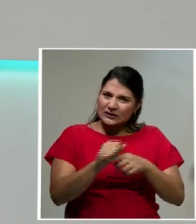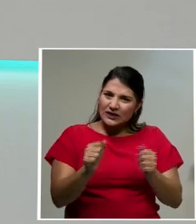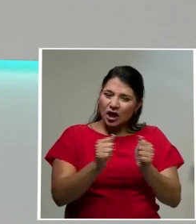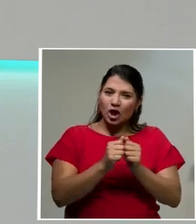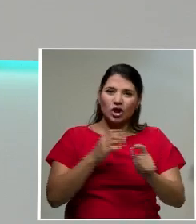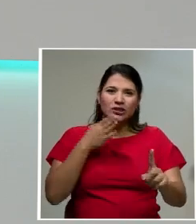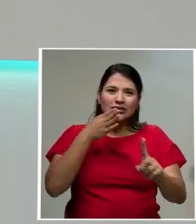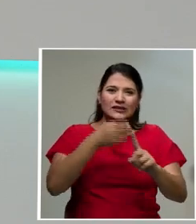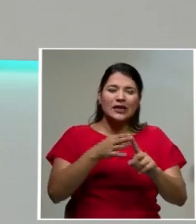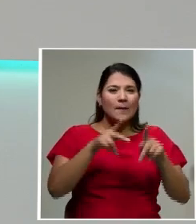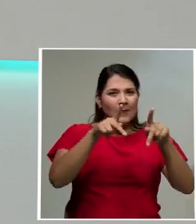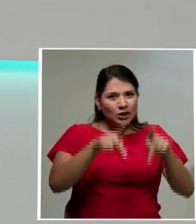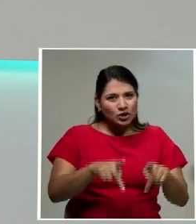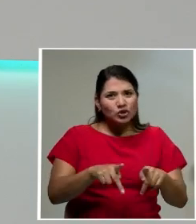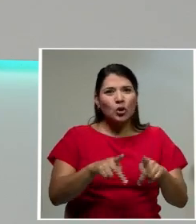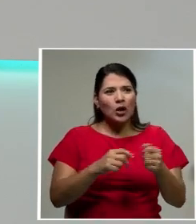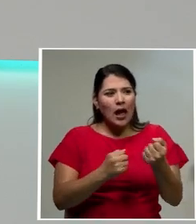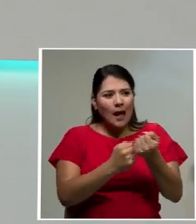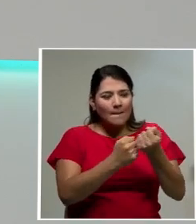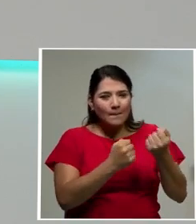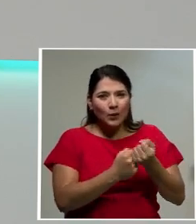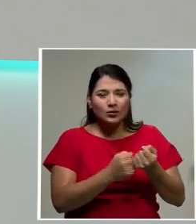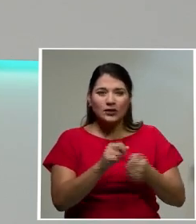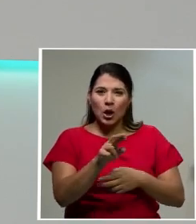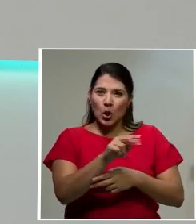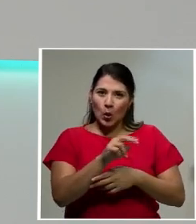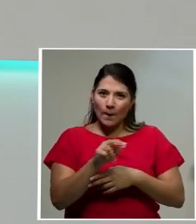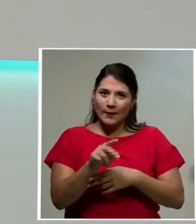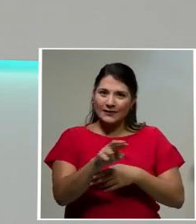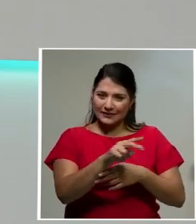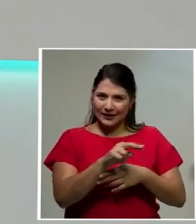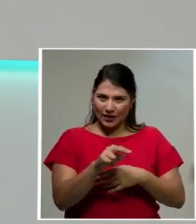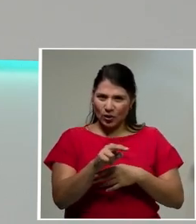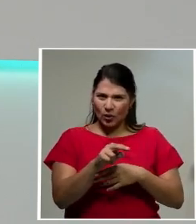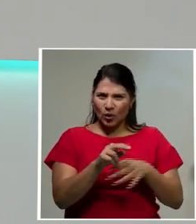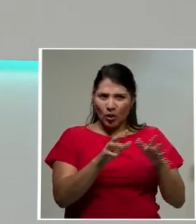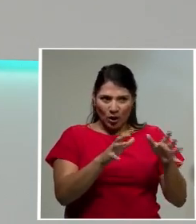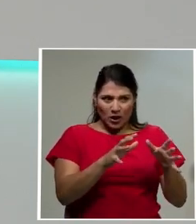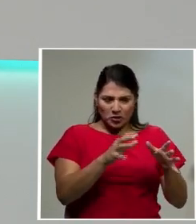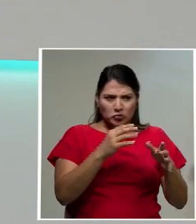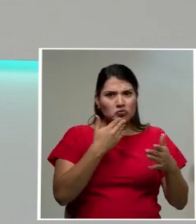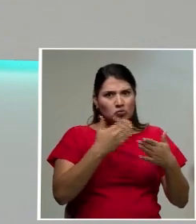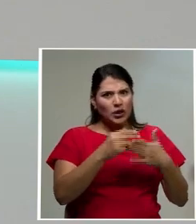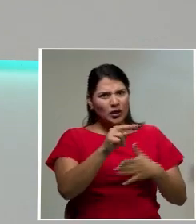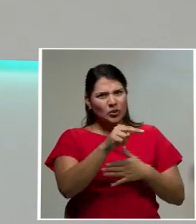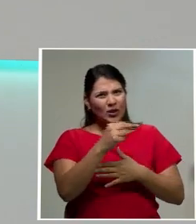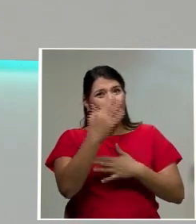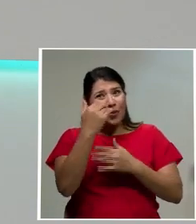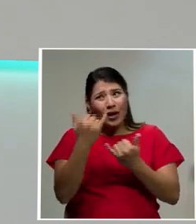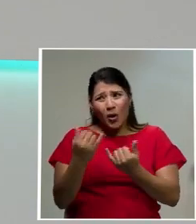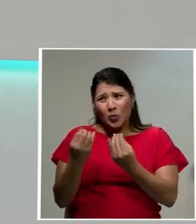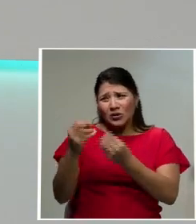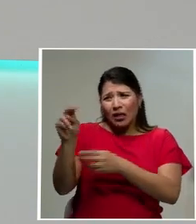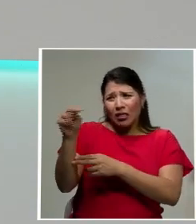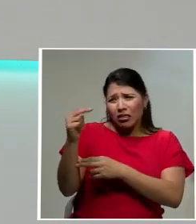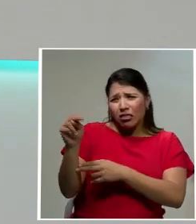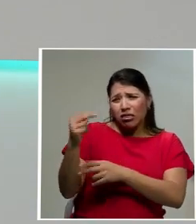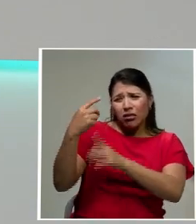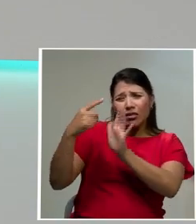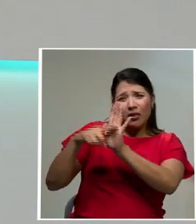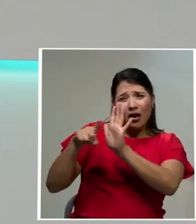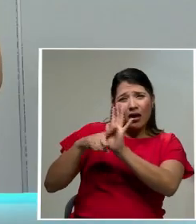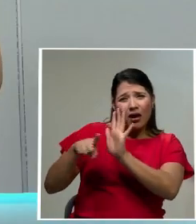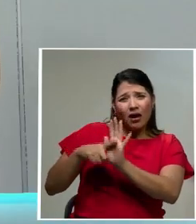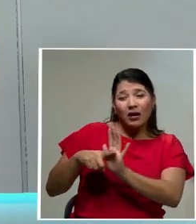se apoya a sus compañeros dentro de una agenda noticiosa a veces tan cargada de noticias negativas. Y